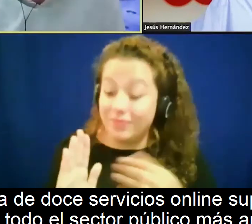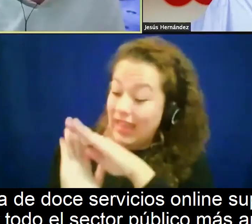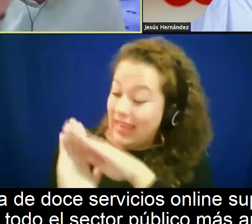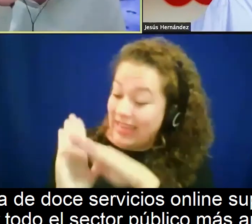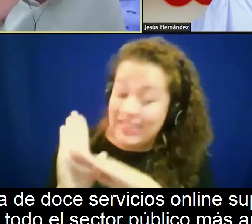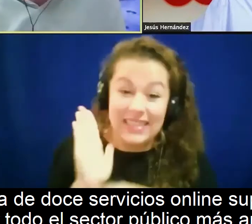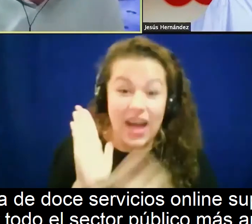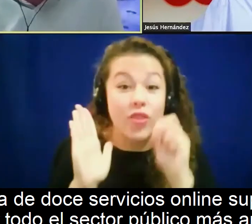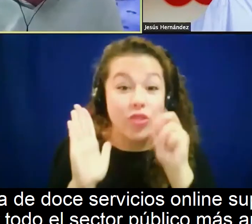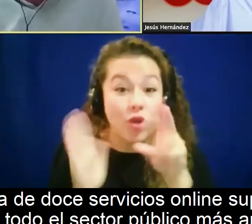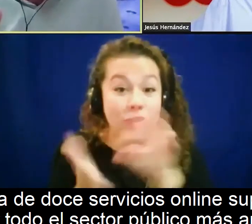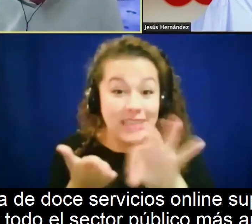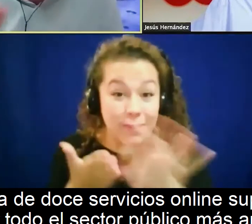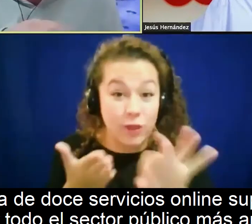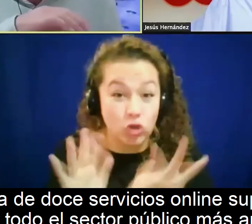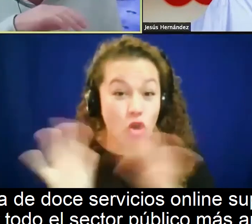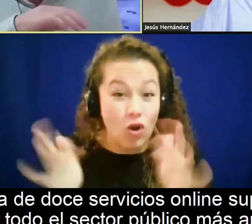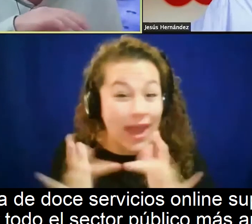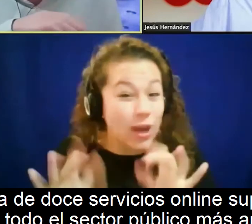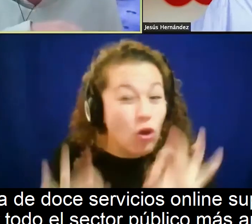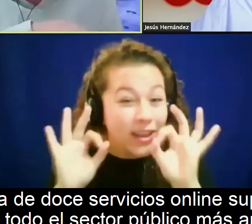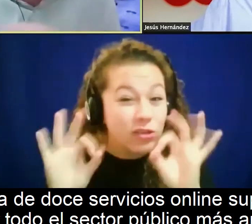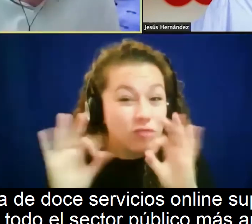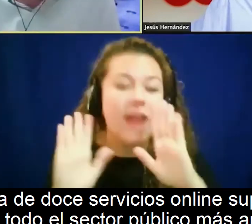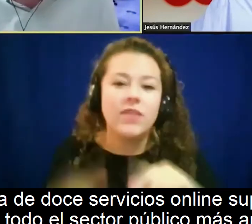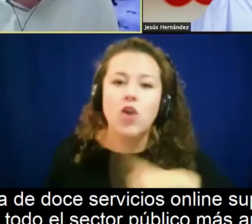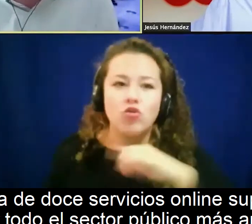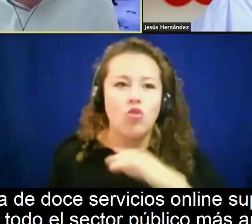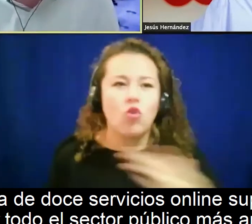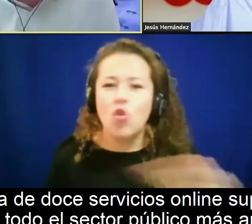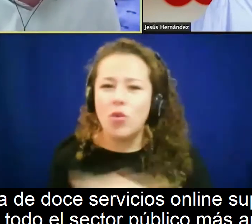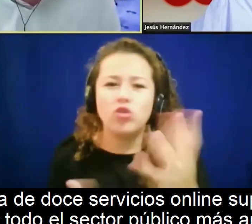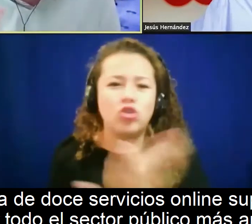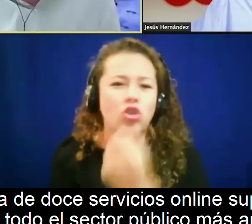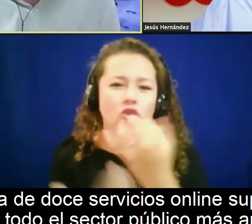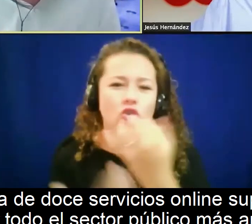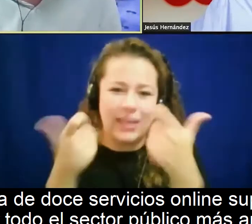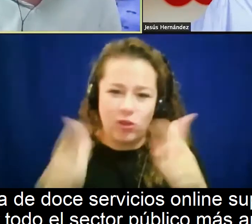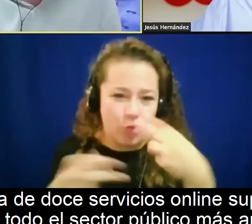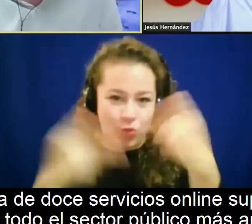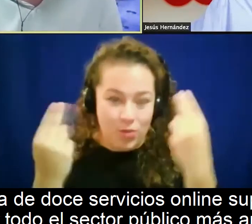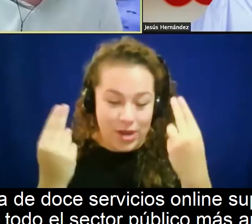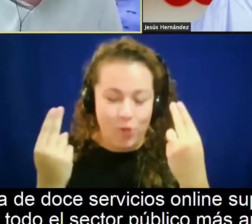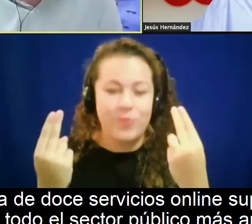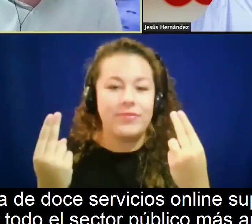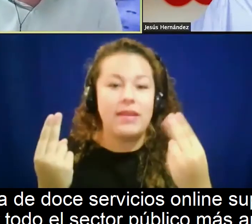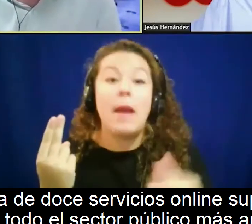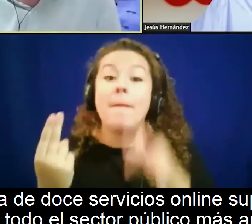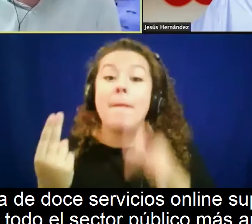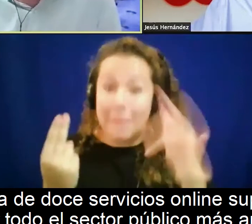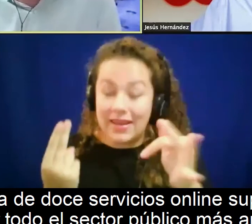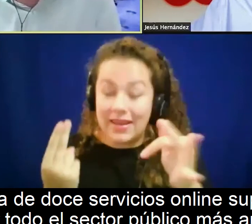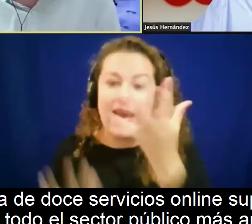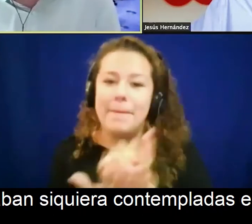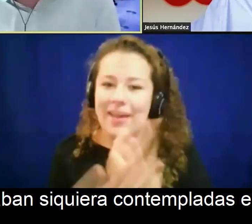online súper concretos, llegamos a cubrir todo el sector público, más aplicaciones